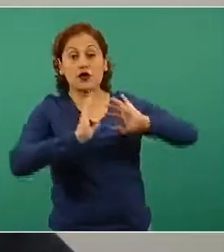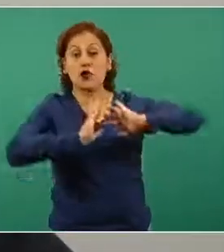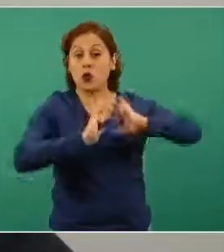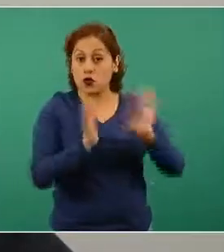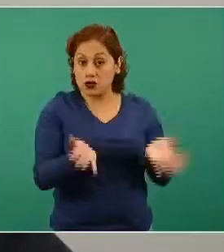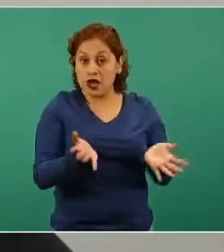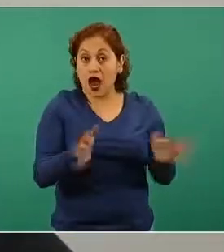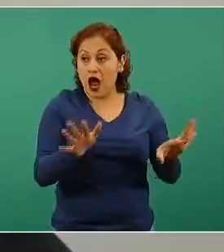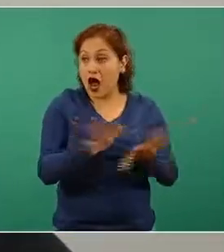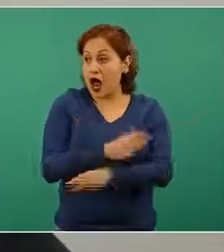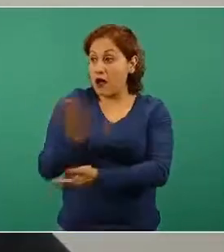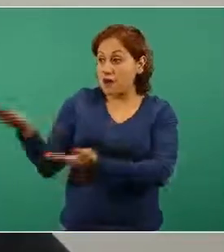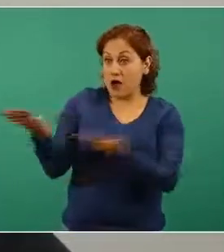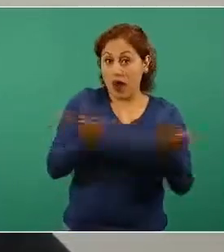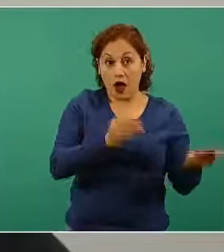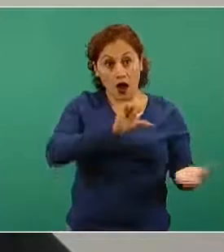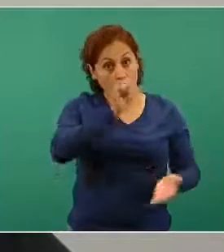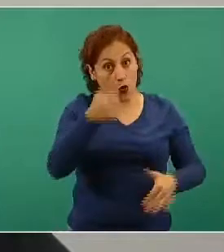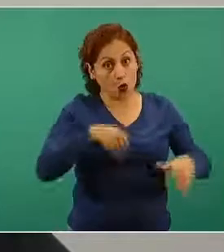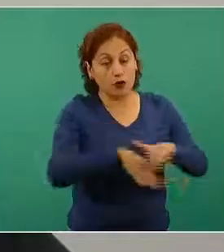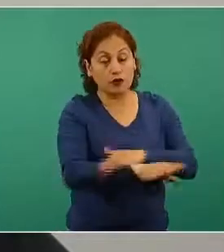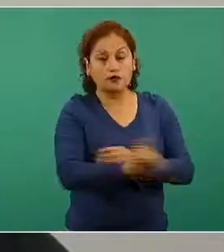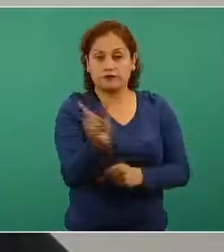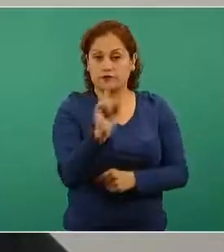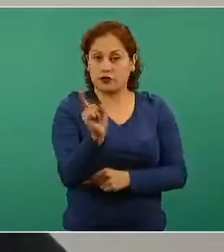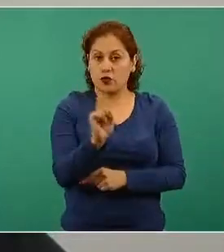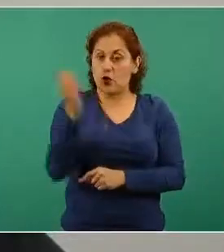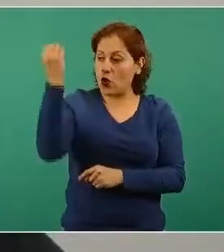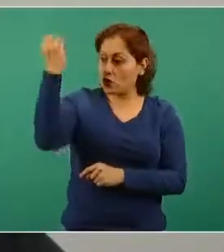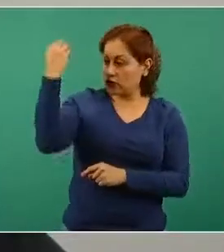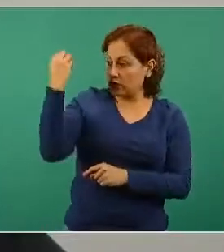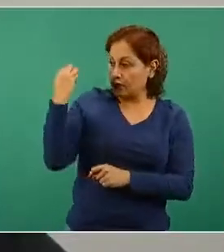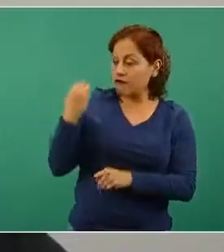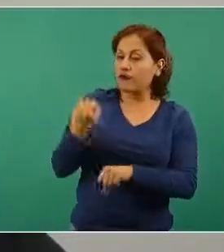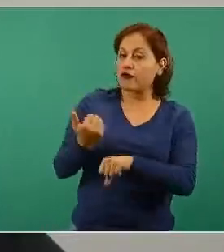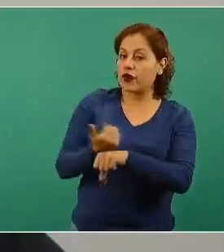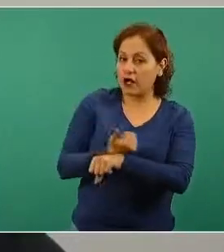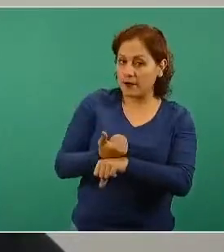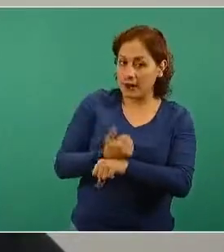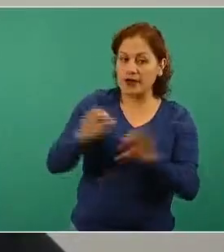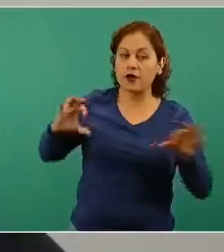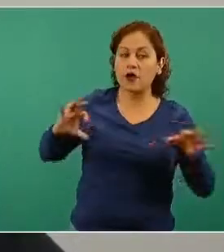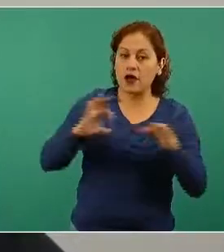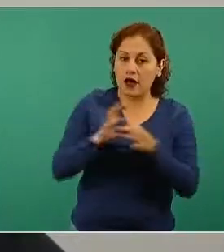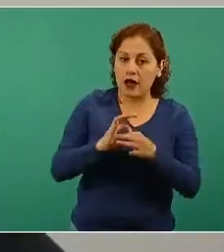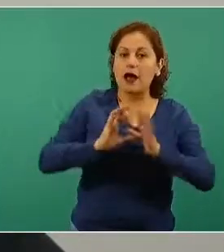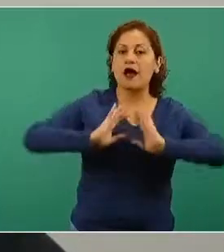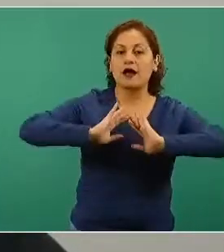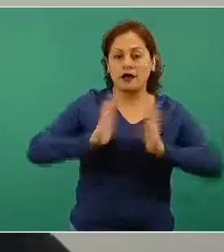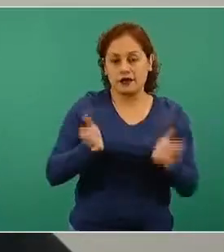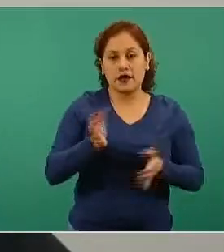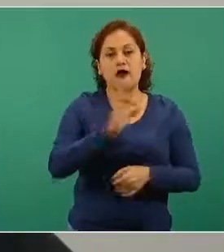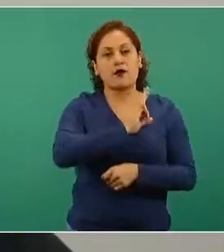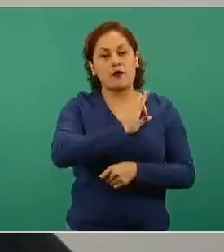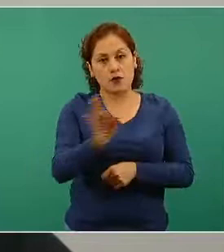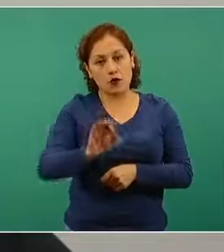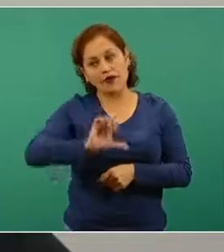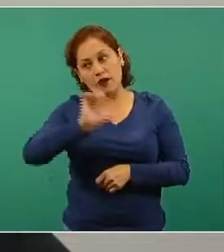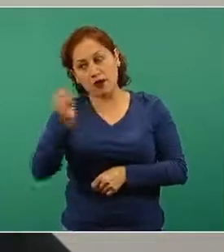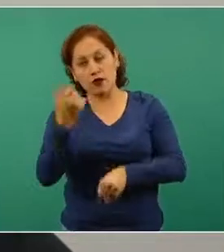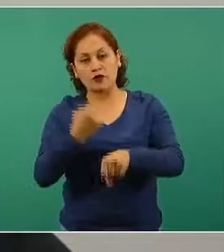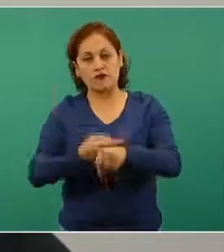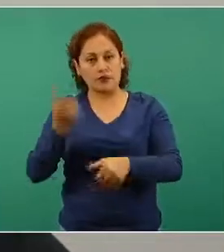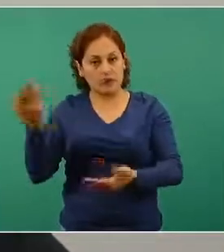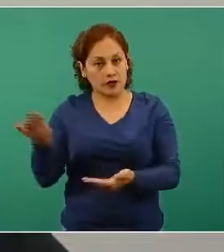amarillo. Por lo tanto, las únicas entidades que pudieran en su momento empezar a pensar en aplicar este lineamiento serían